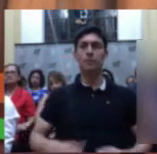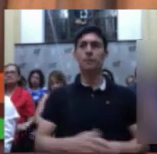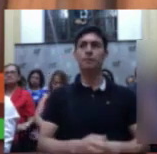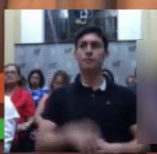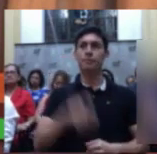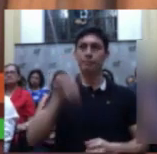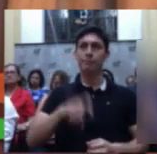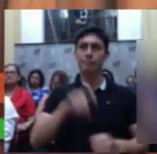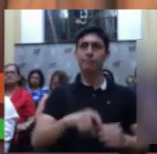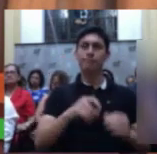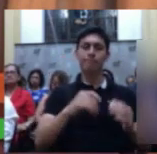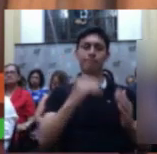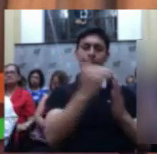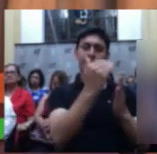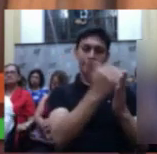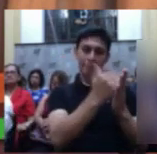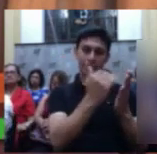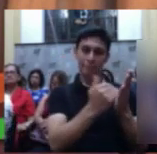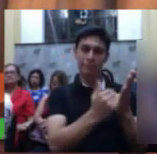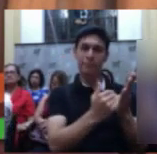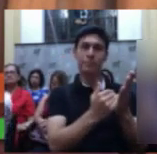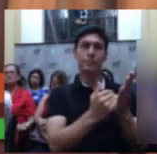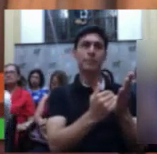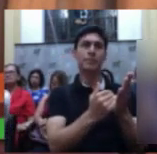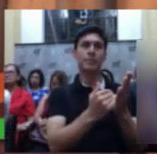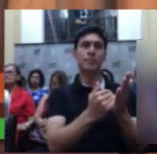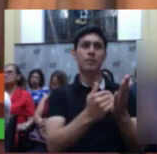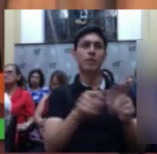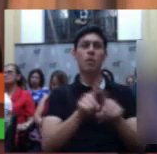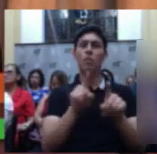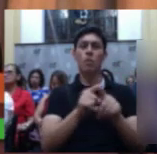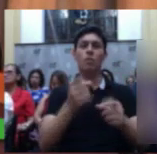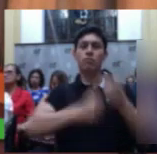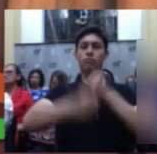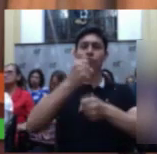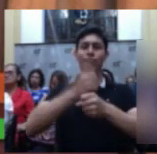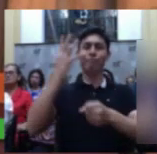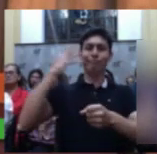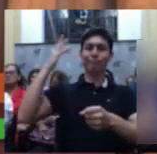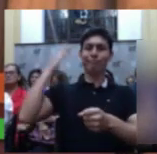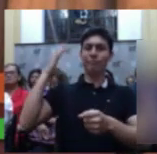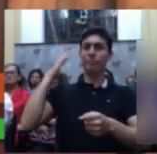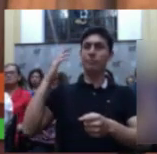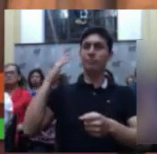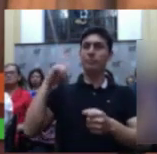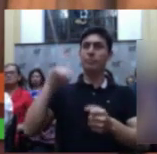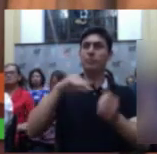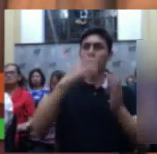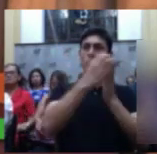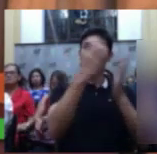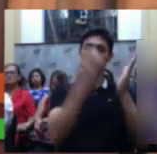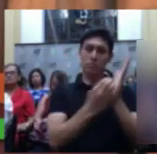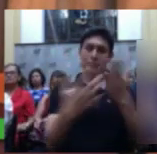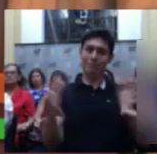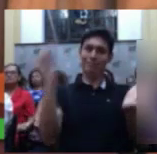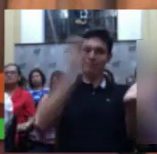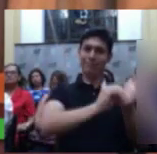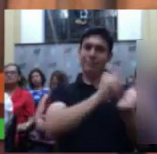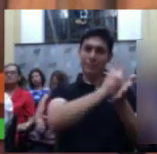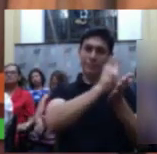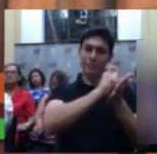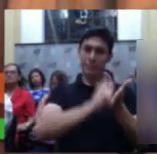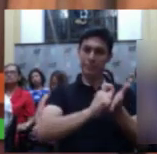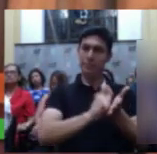de desconstitucionalización, como el que vivimos años atrás, en el cual la Constitución escrita,